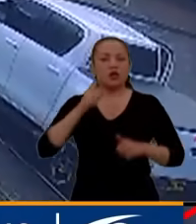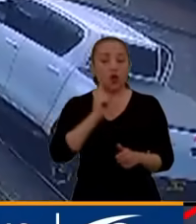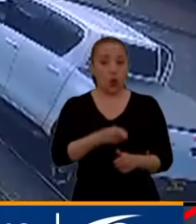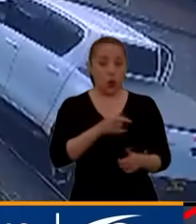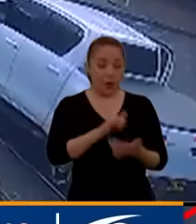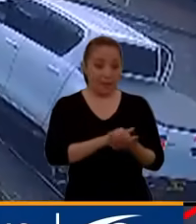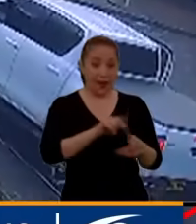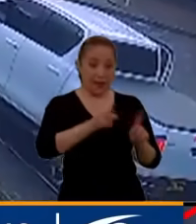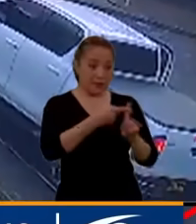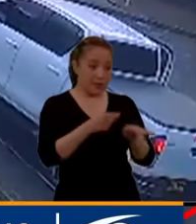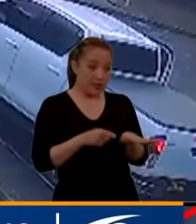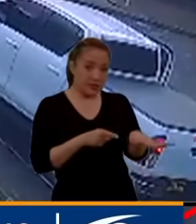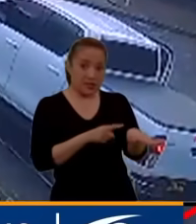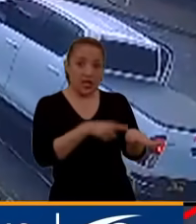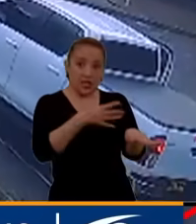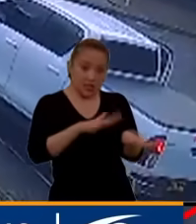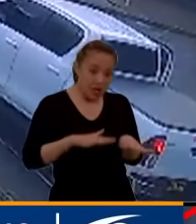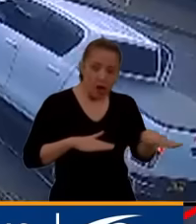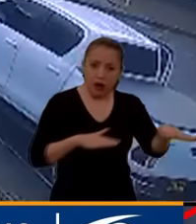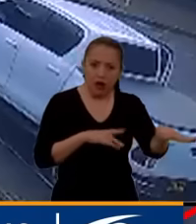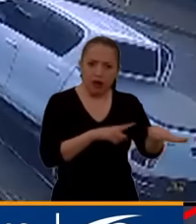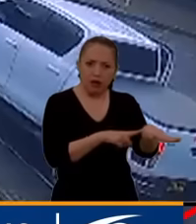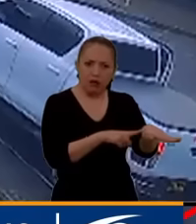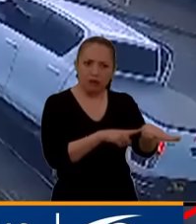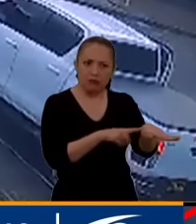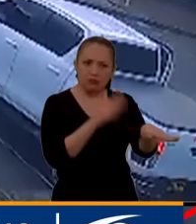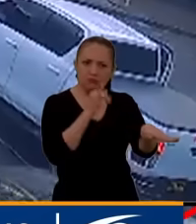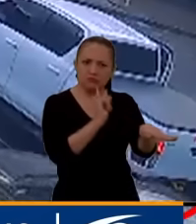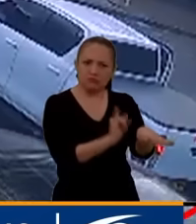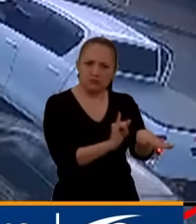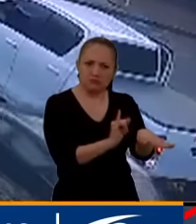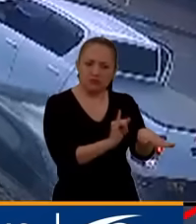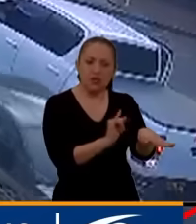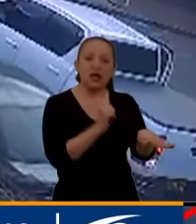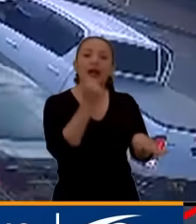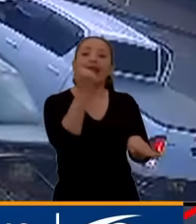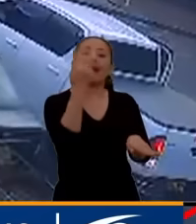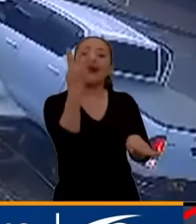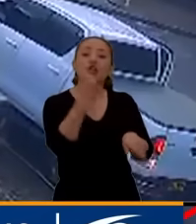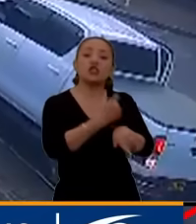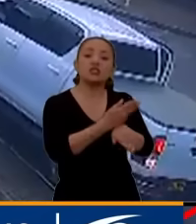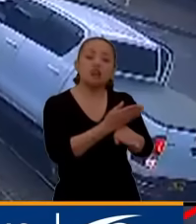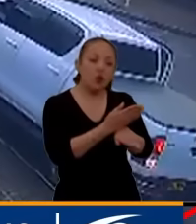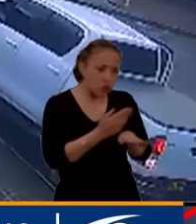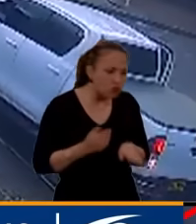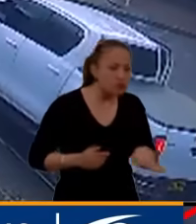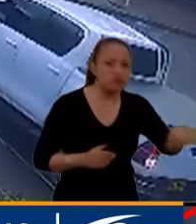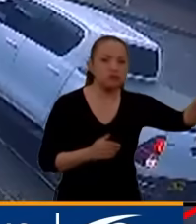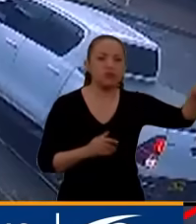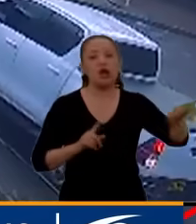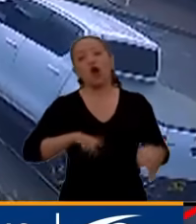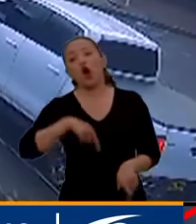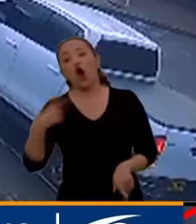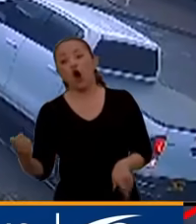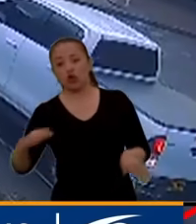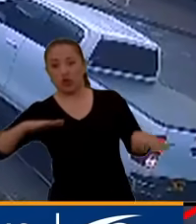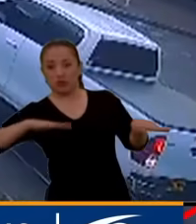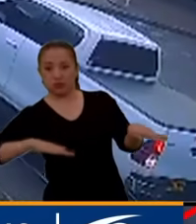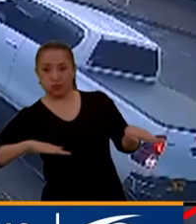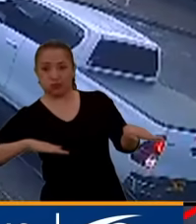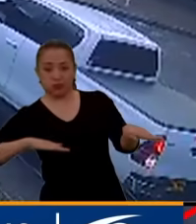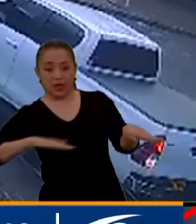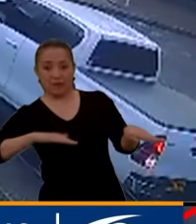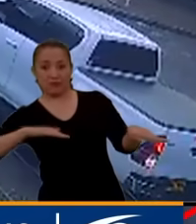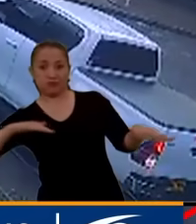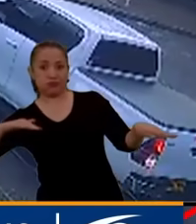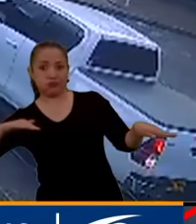la primera camioneta ya podía avanzar, no lo hizo sino hasta 14 segundos después, y que la otra camioneta, que alcanzó a dar